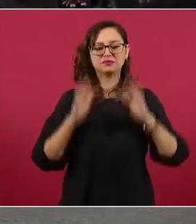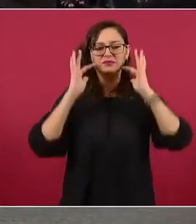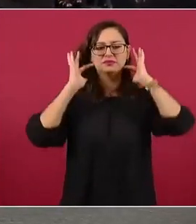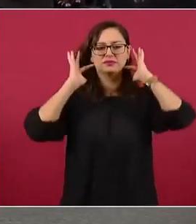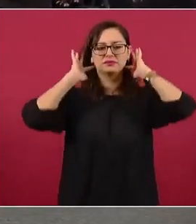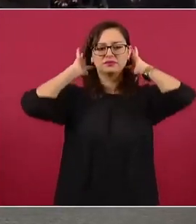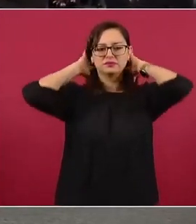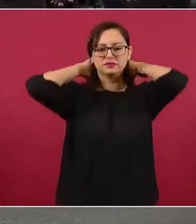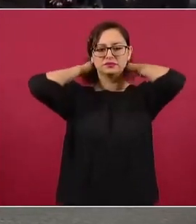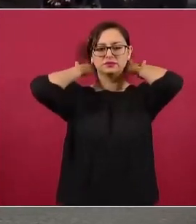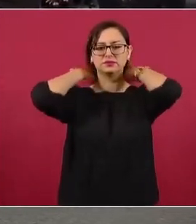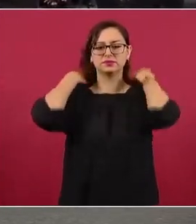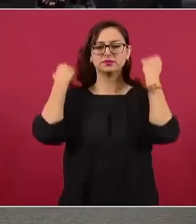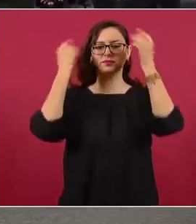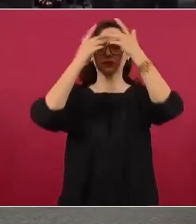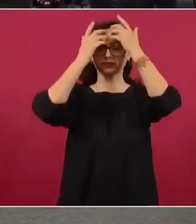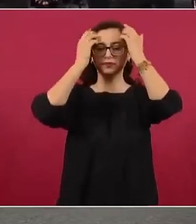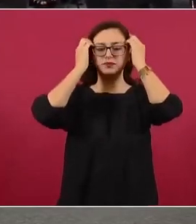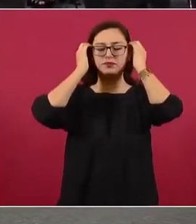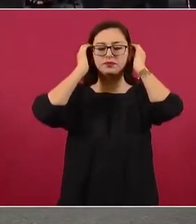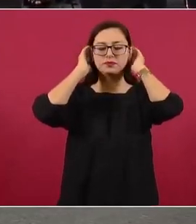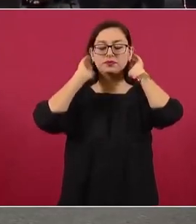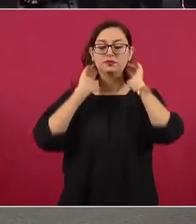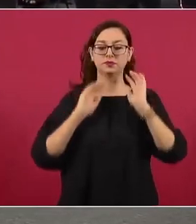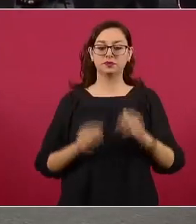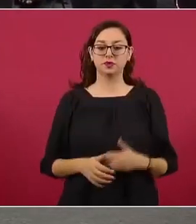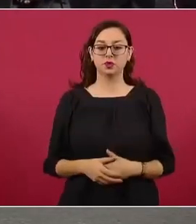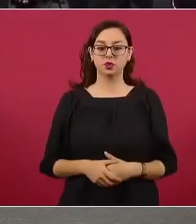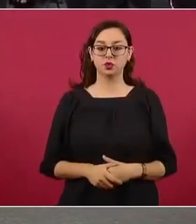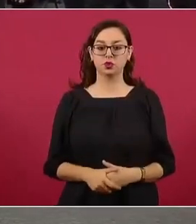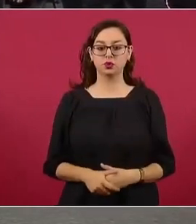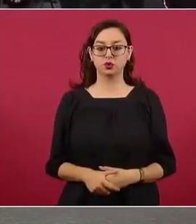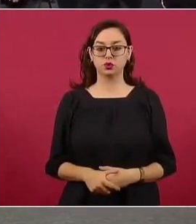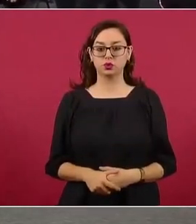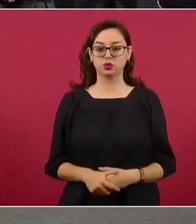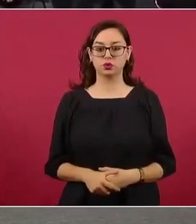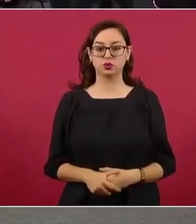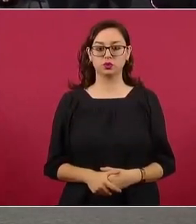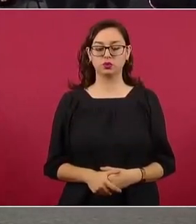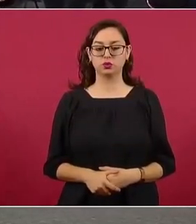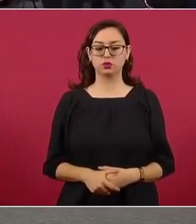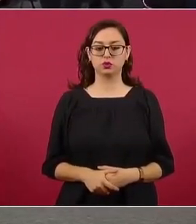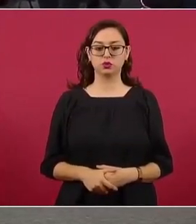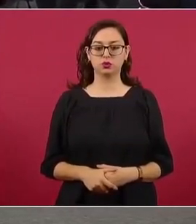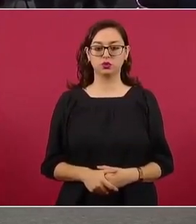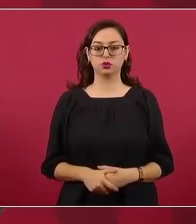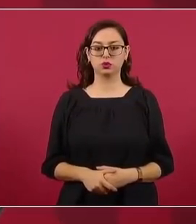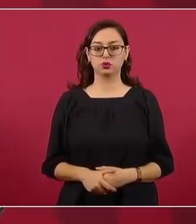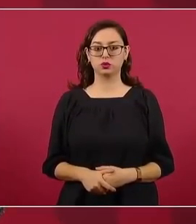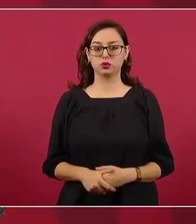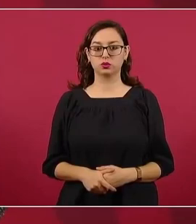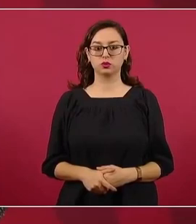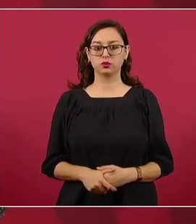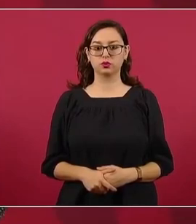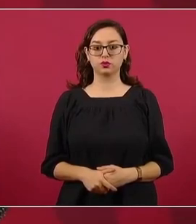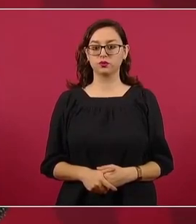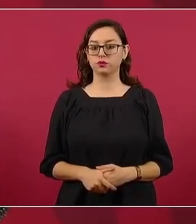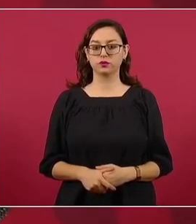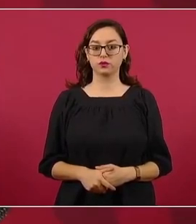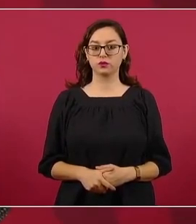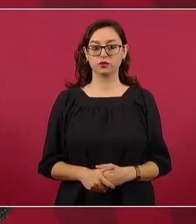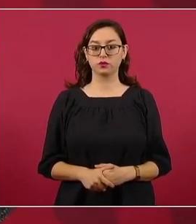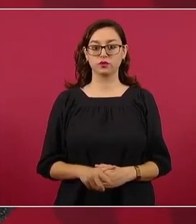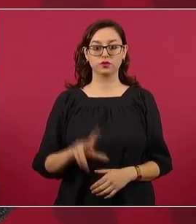Sí. ¿Ya pidieron bloquear? No. No he considerado esa